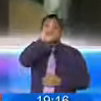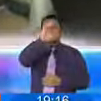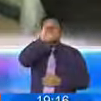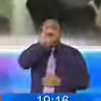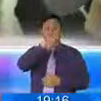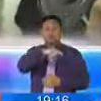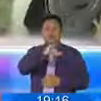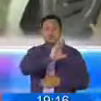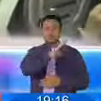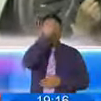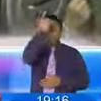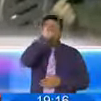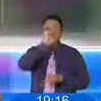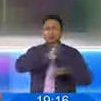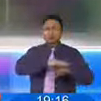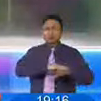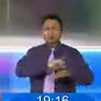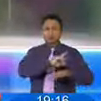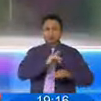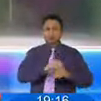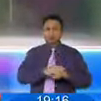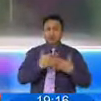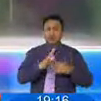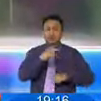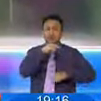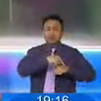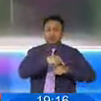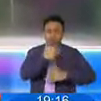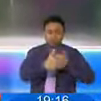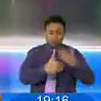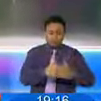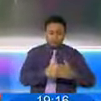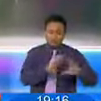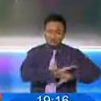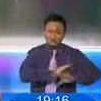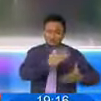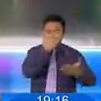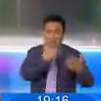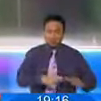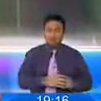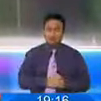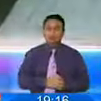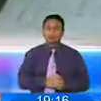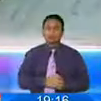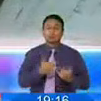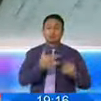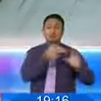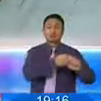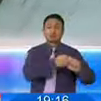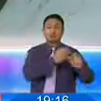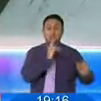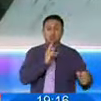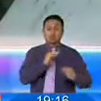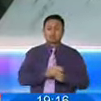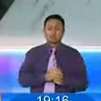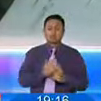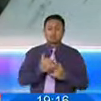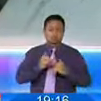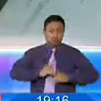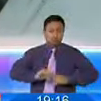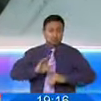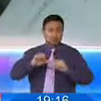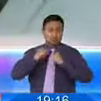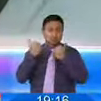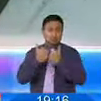esta decisión la toma una vez que se ha cumplido su ciclo dentro de la organización. Montaño anunció que continuará dentro